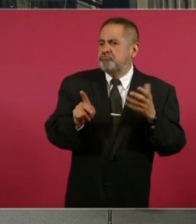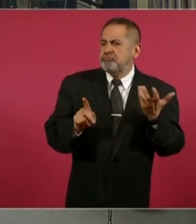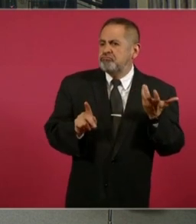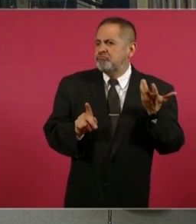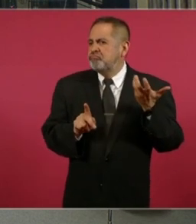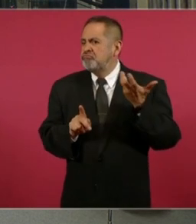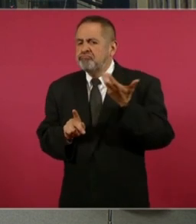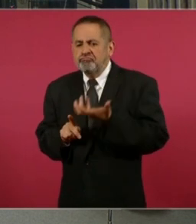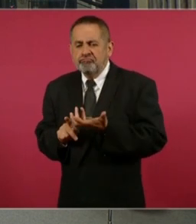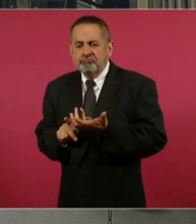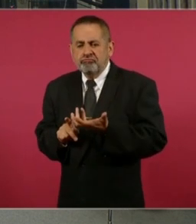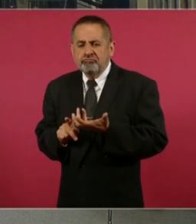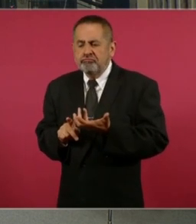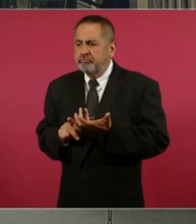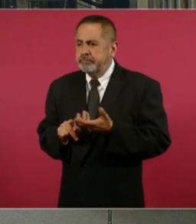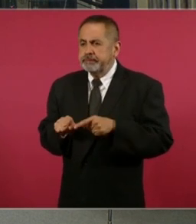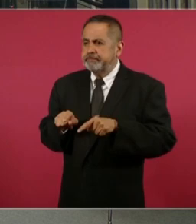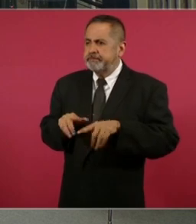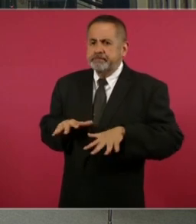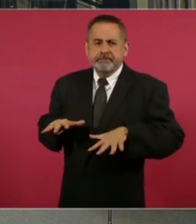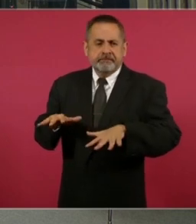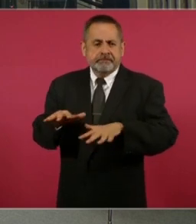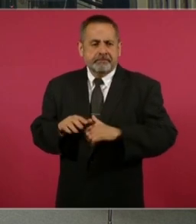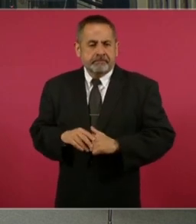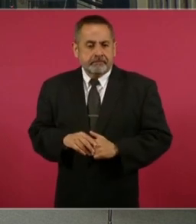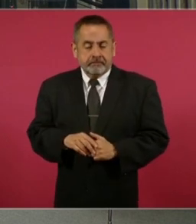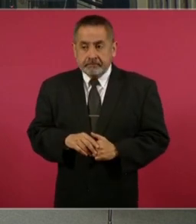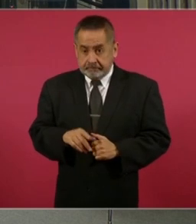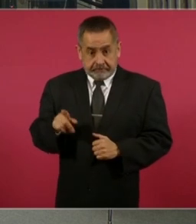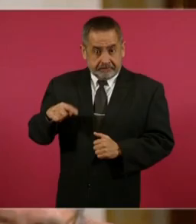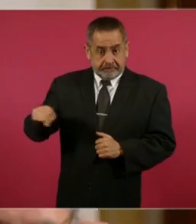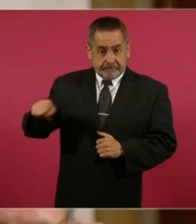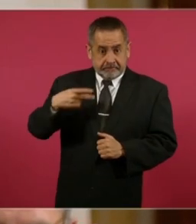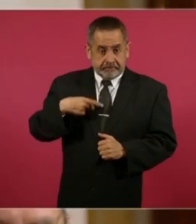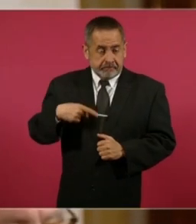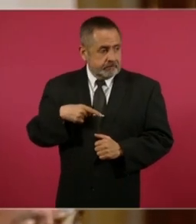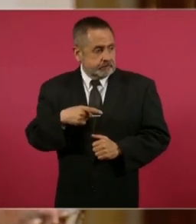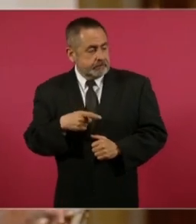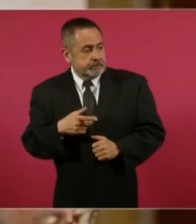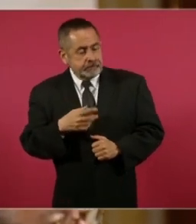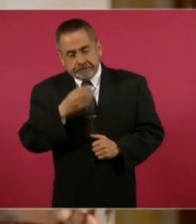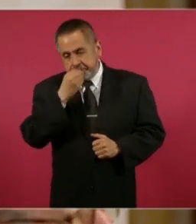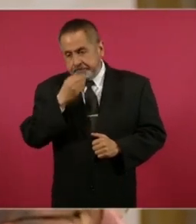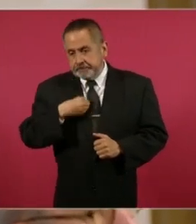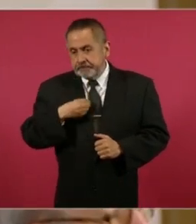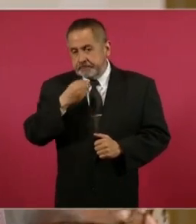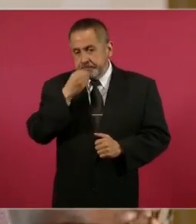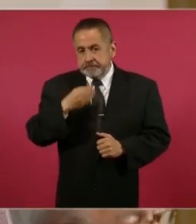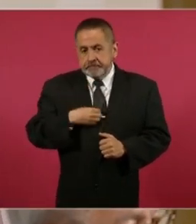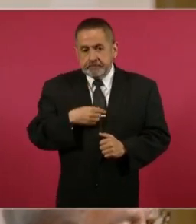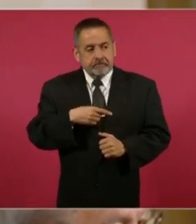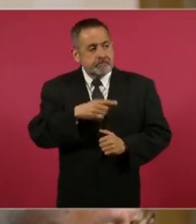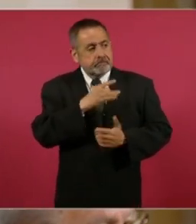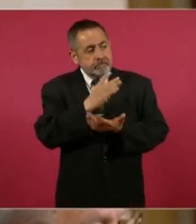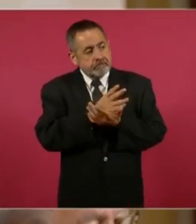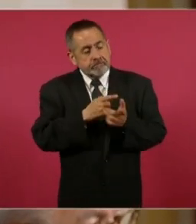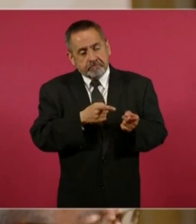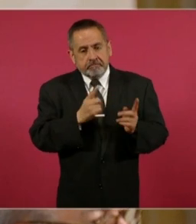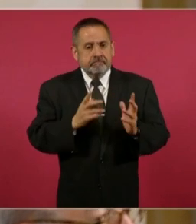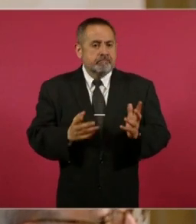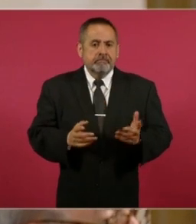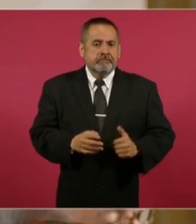pueblos y sentían muchos que era lo único eran los